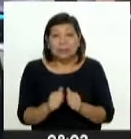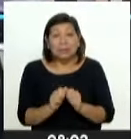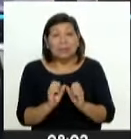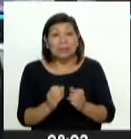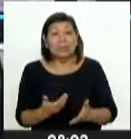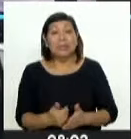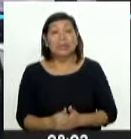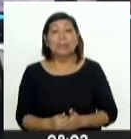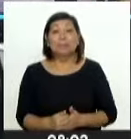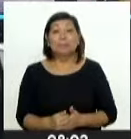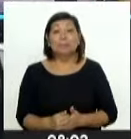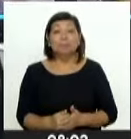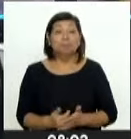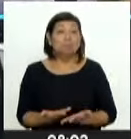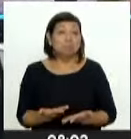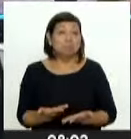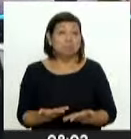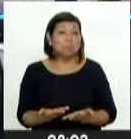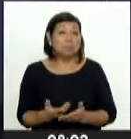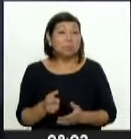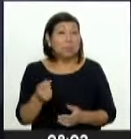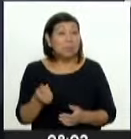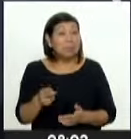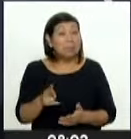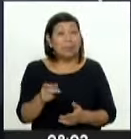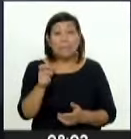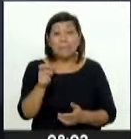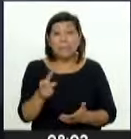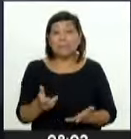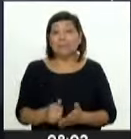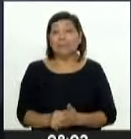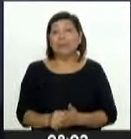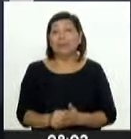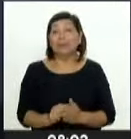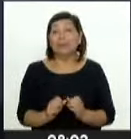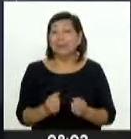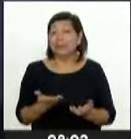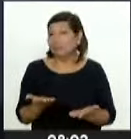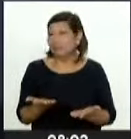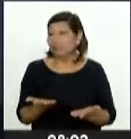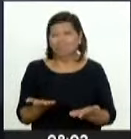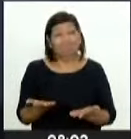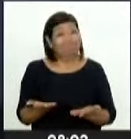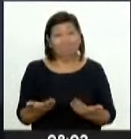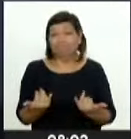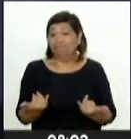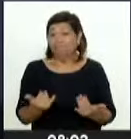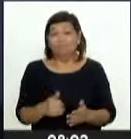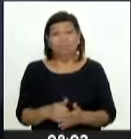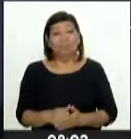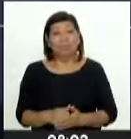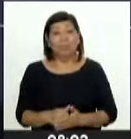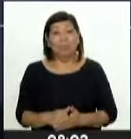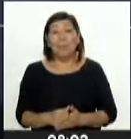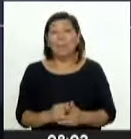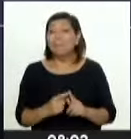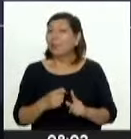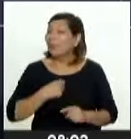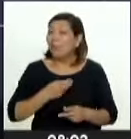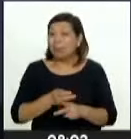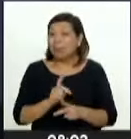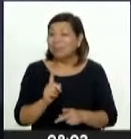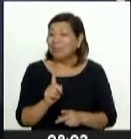digan a los sujetos de crédito, a las personas, a los emprendedores, ¿sabes qué? Lo siento, pero no te puedo